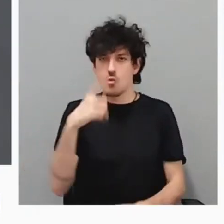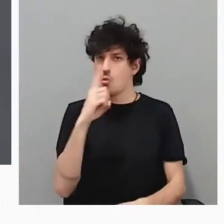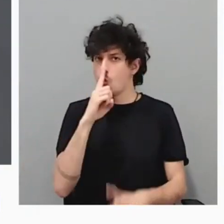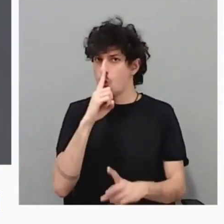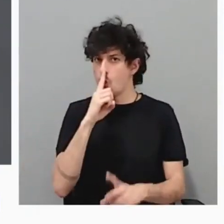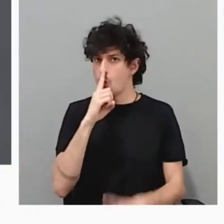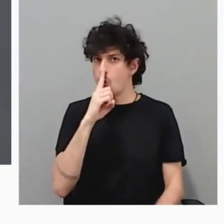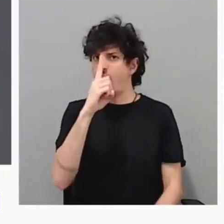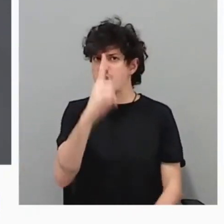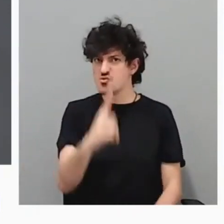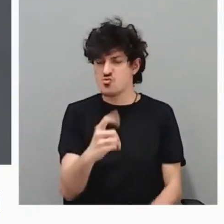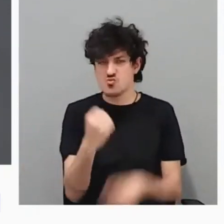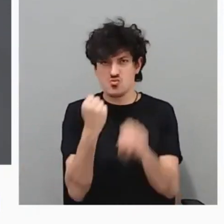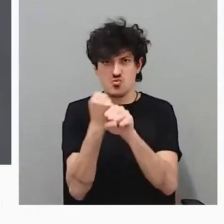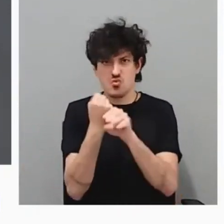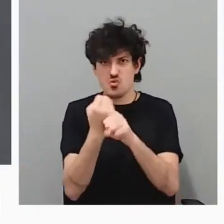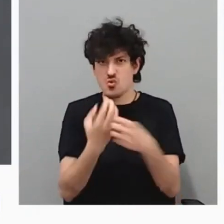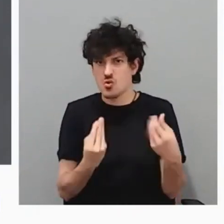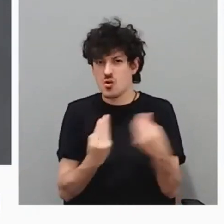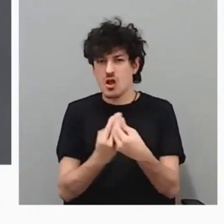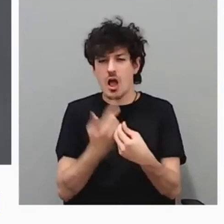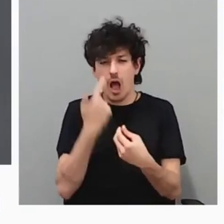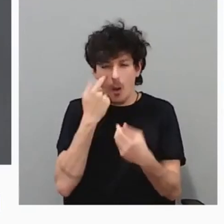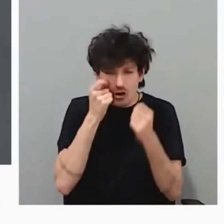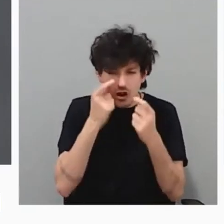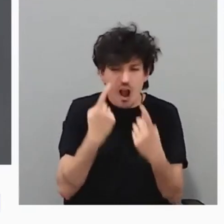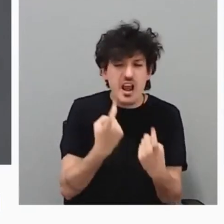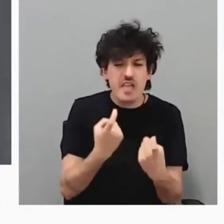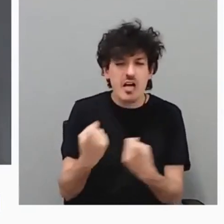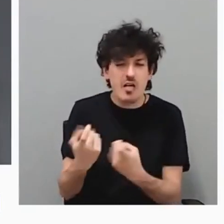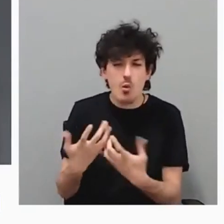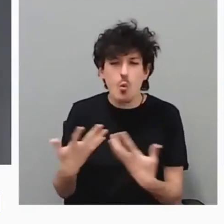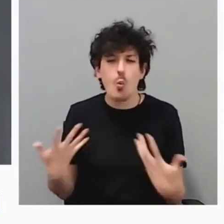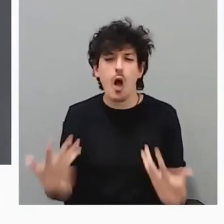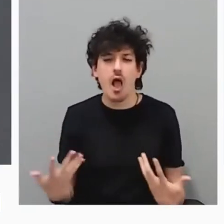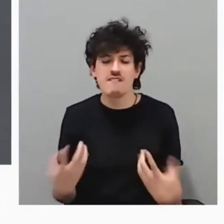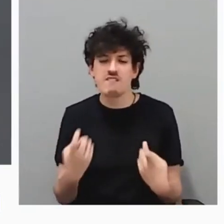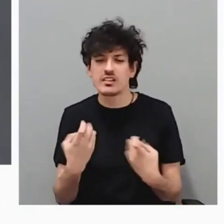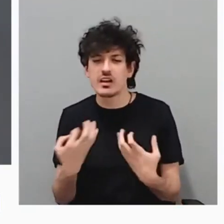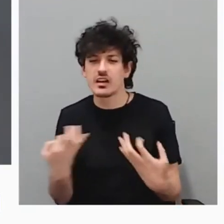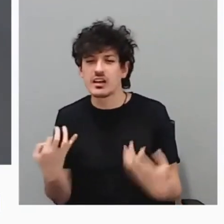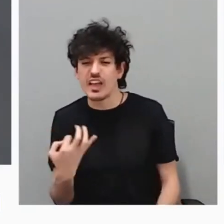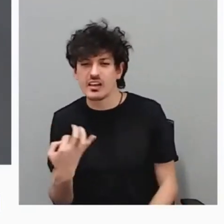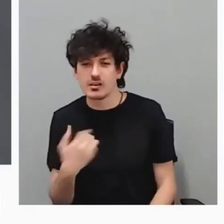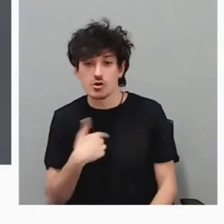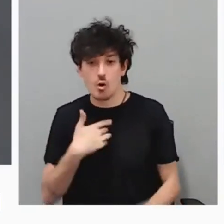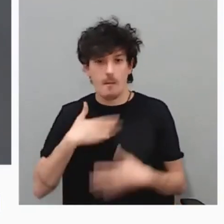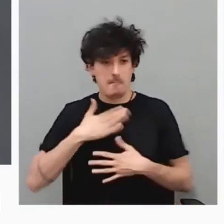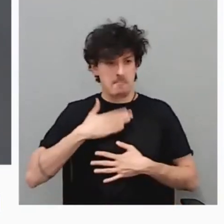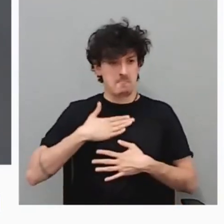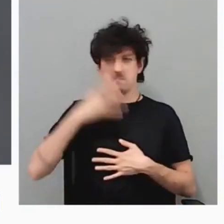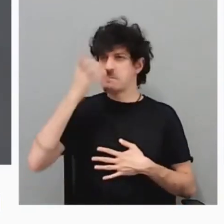Nosotros siempre defendemos mucho que no es mi idea que a mí me gusta y me parece bien y entonces yo la voy a implementar, sino que vamos